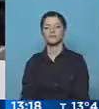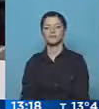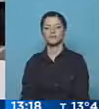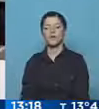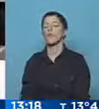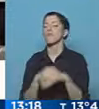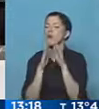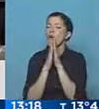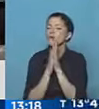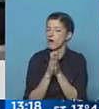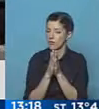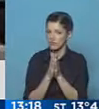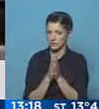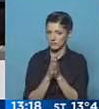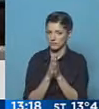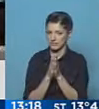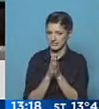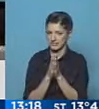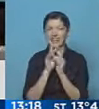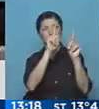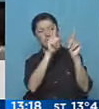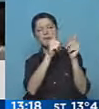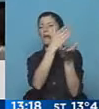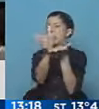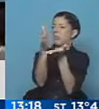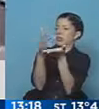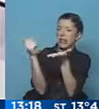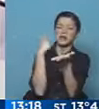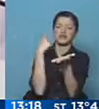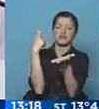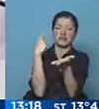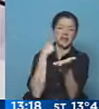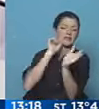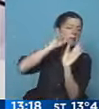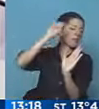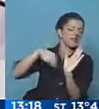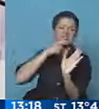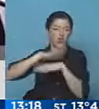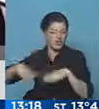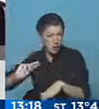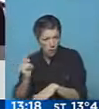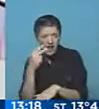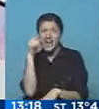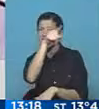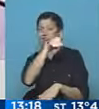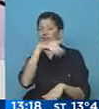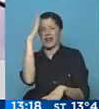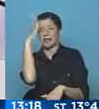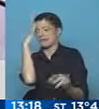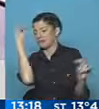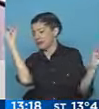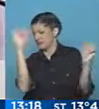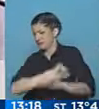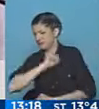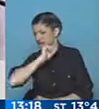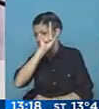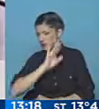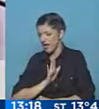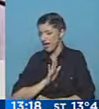Por favor, eso es decadencia cultural. Se andan tirando